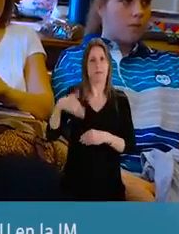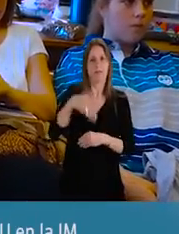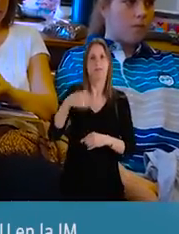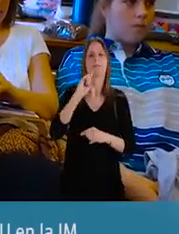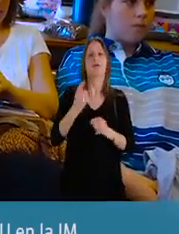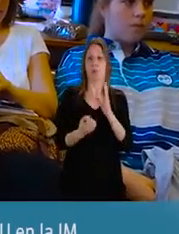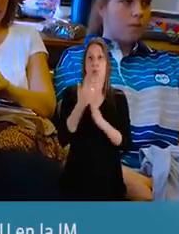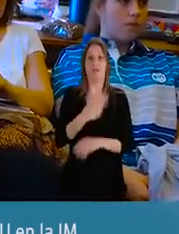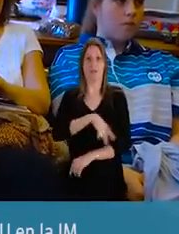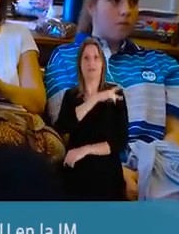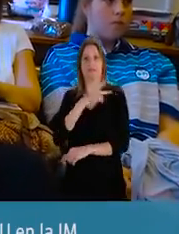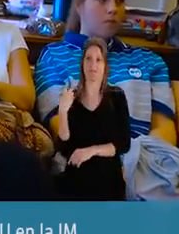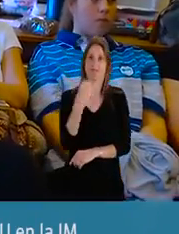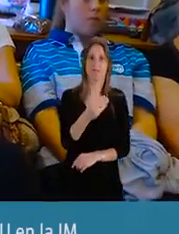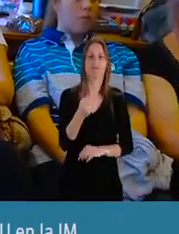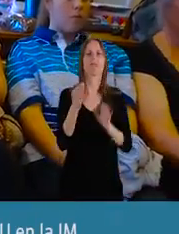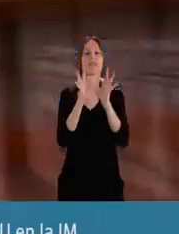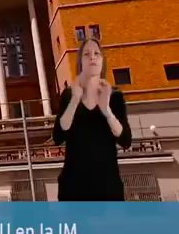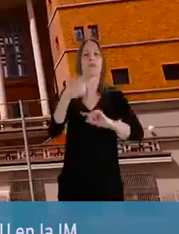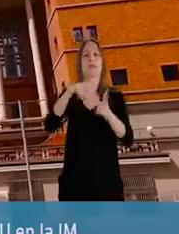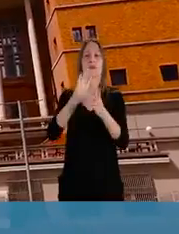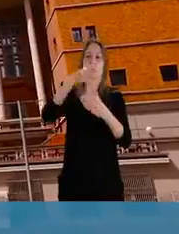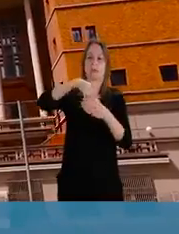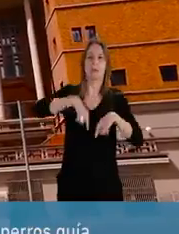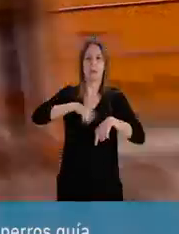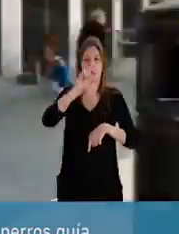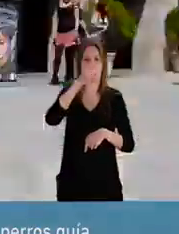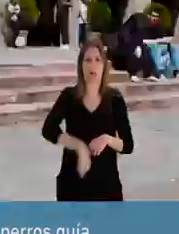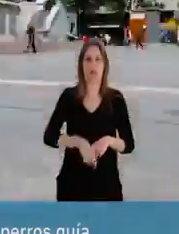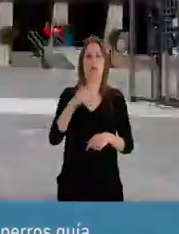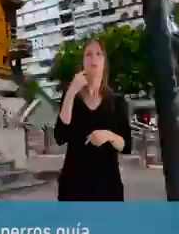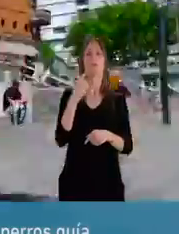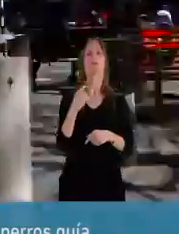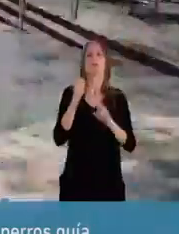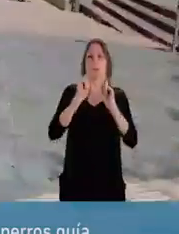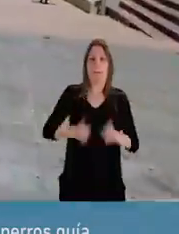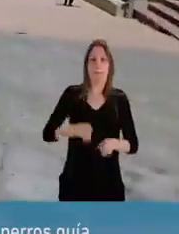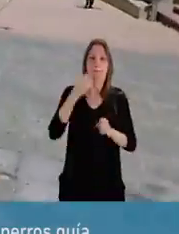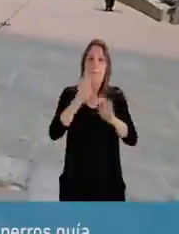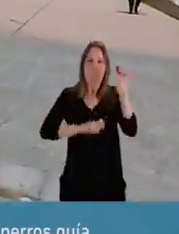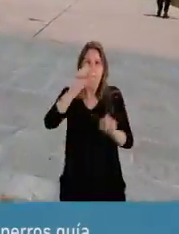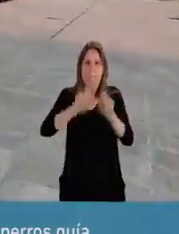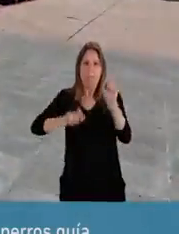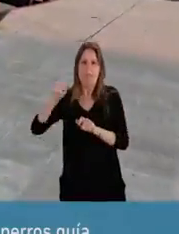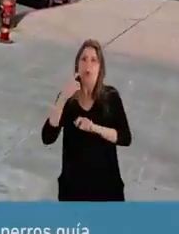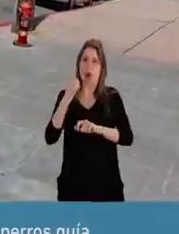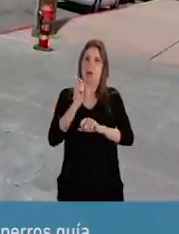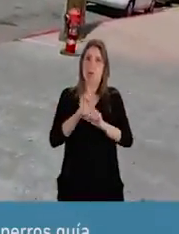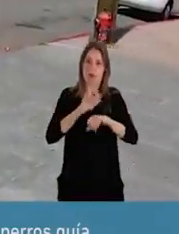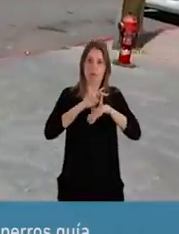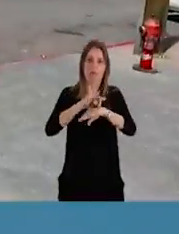de intérprete de lengua de señas uruguaya en la Intendencia de Montevideo, garantizar la libre circulación de personas con sus perros guías,